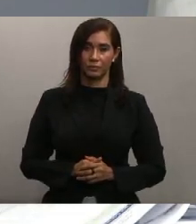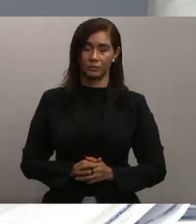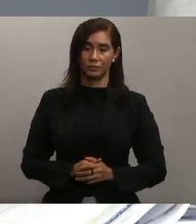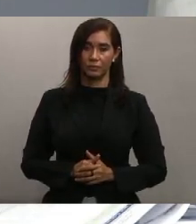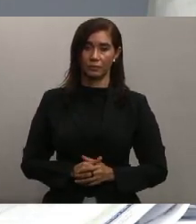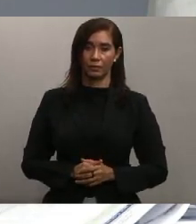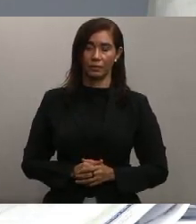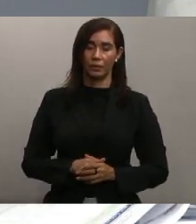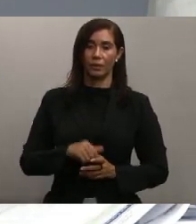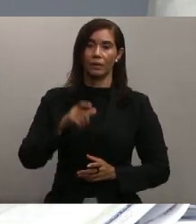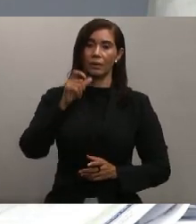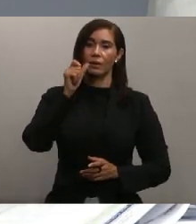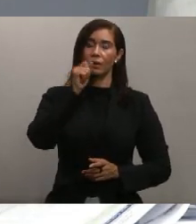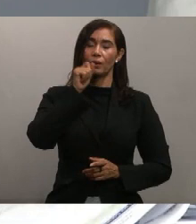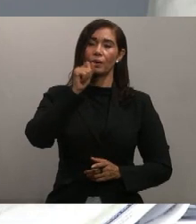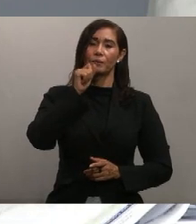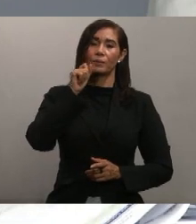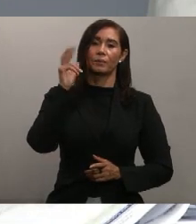Tu micrófono.